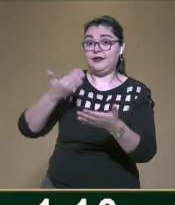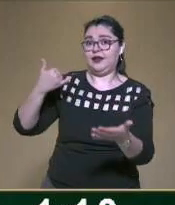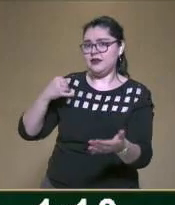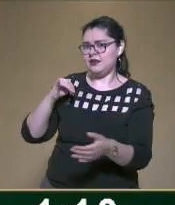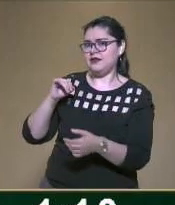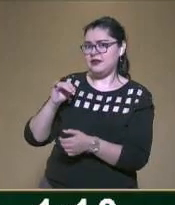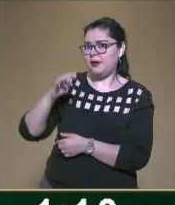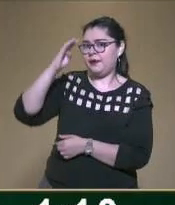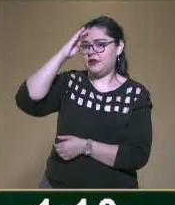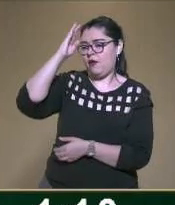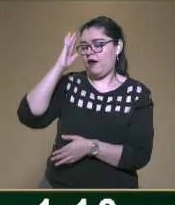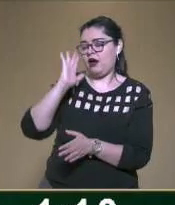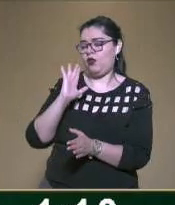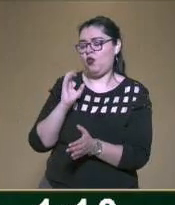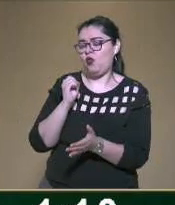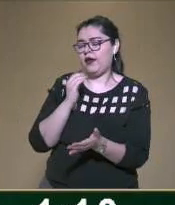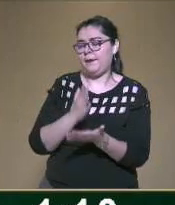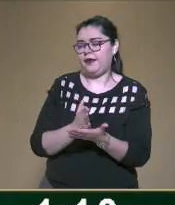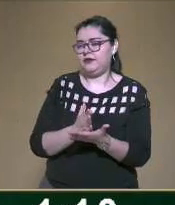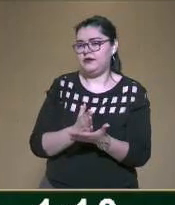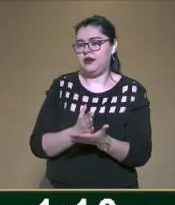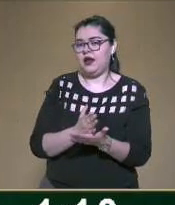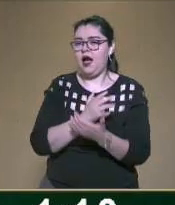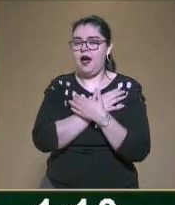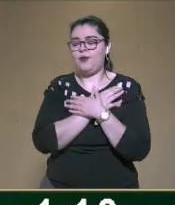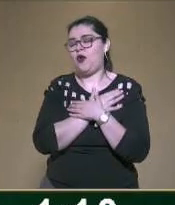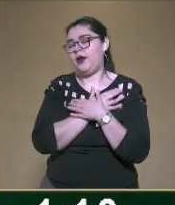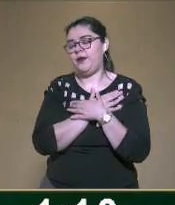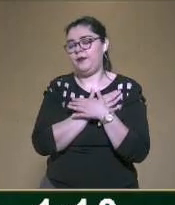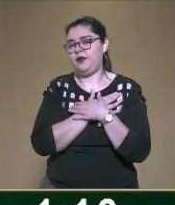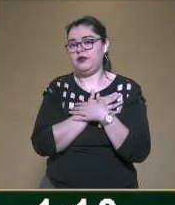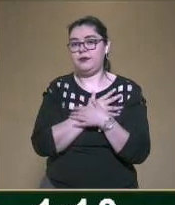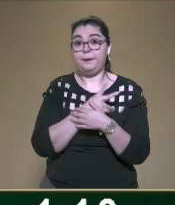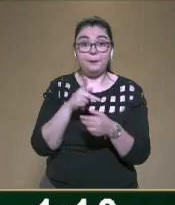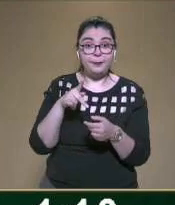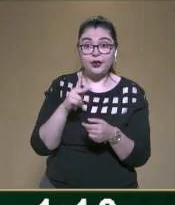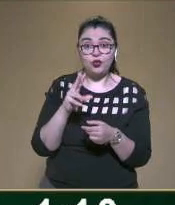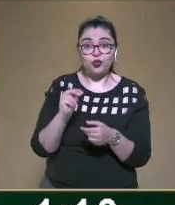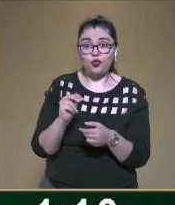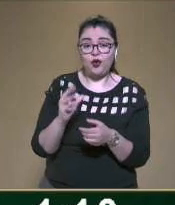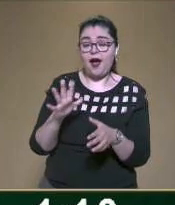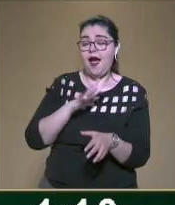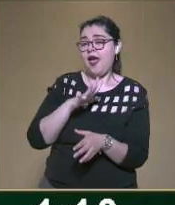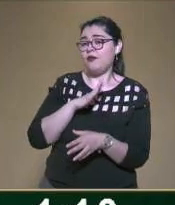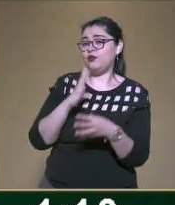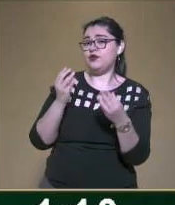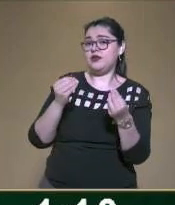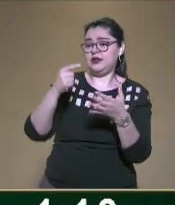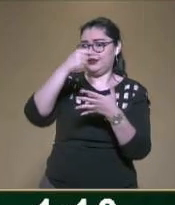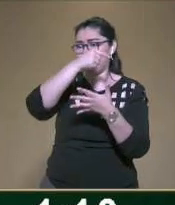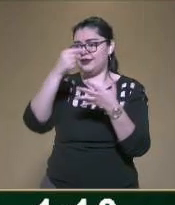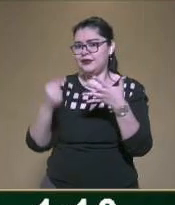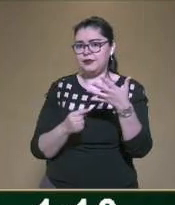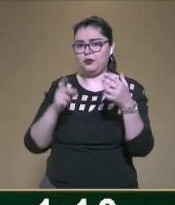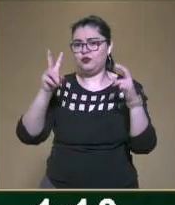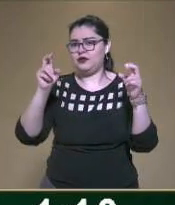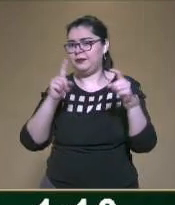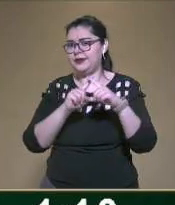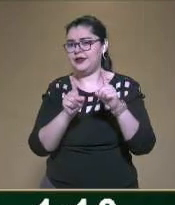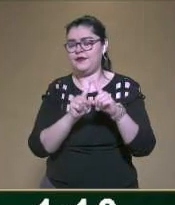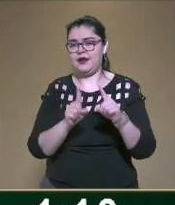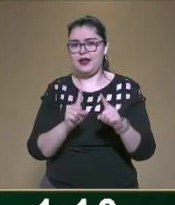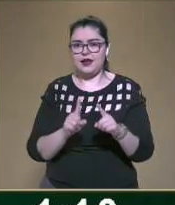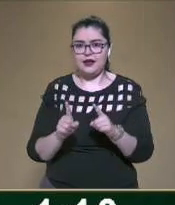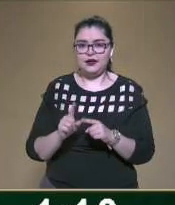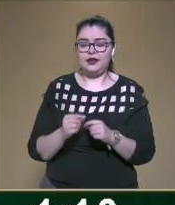solamente iban relacionados con el amor, pero como usted lo acaba de mencionar, maestro, también puede transmitir otras